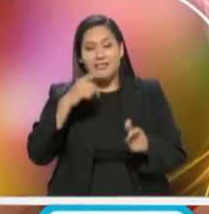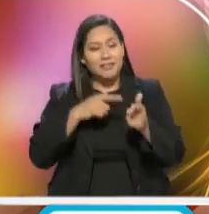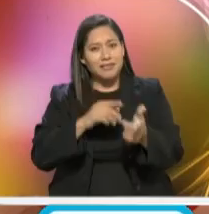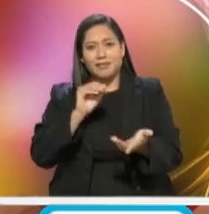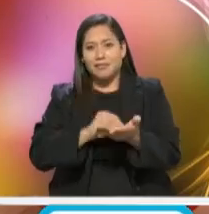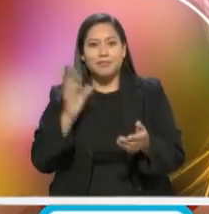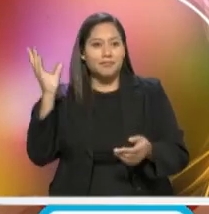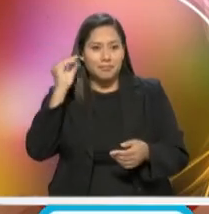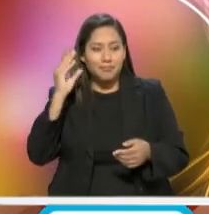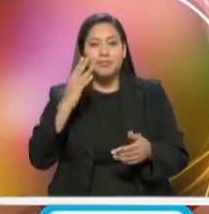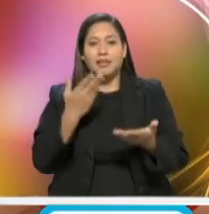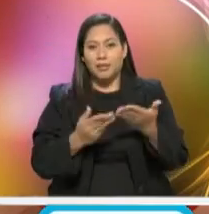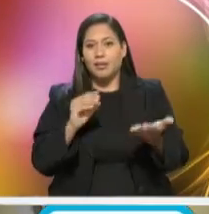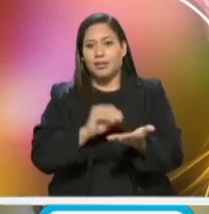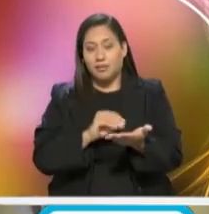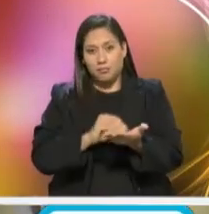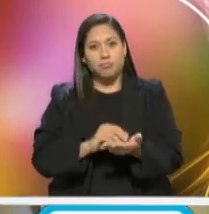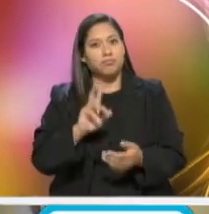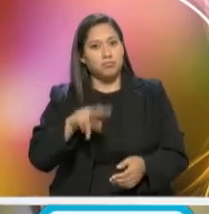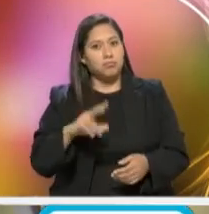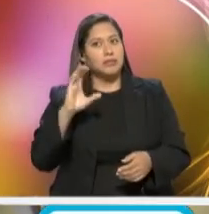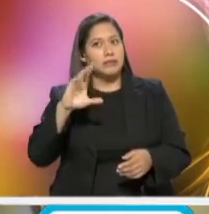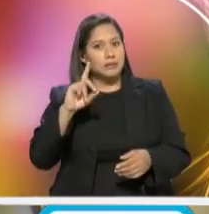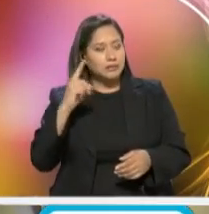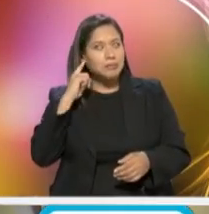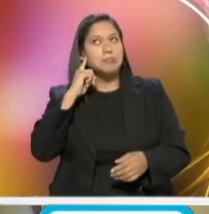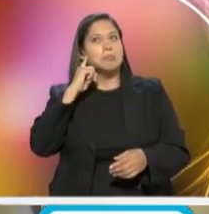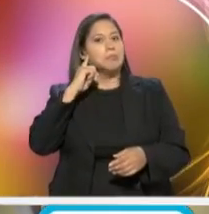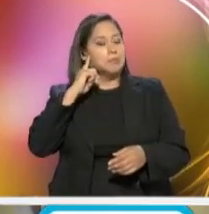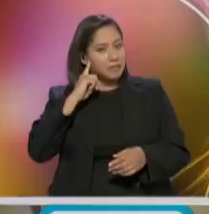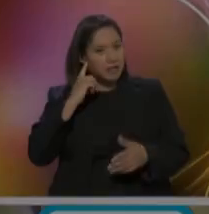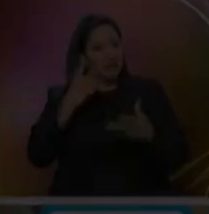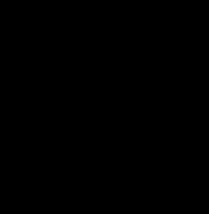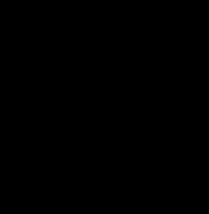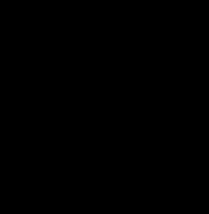y lo seguimos escuchando en la actualidad, y vaya que suenan los discos de las grandes sonoras. Y ahora...